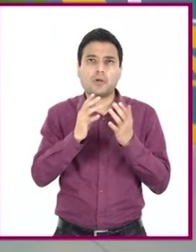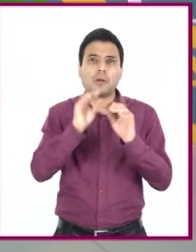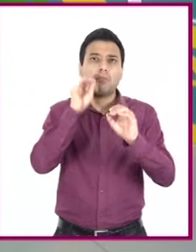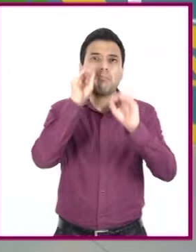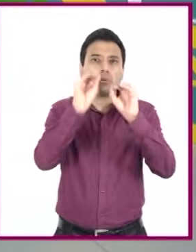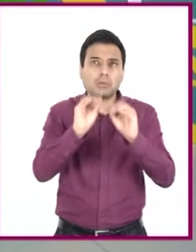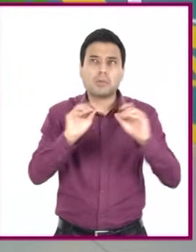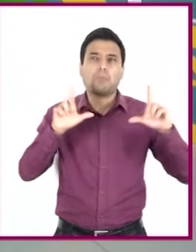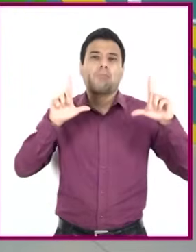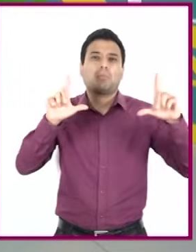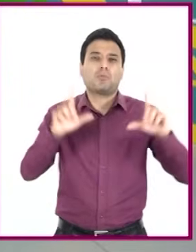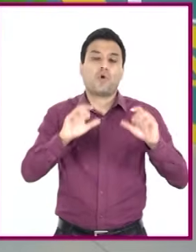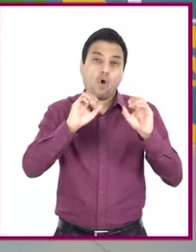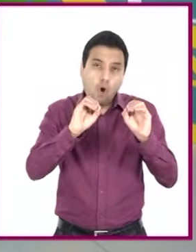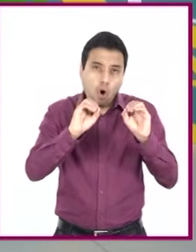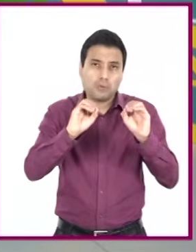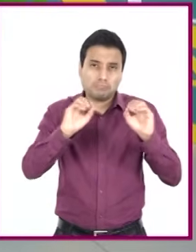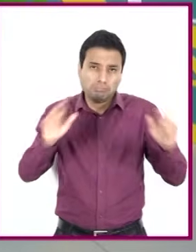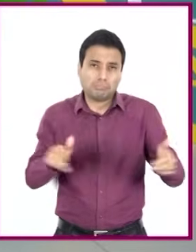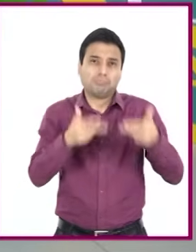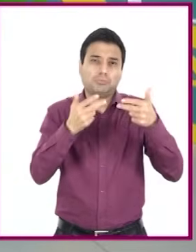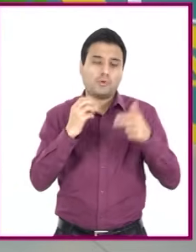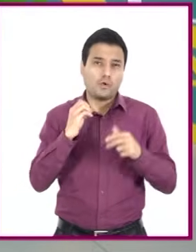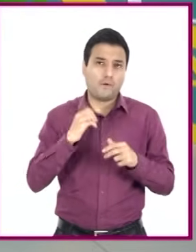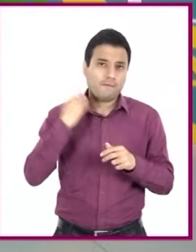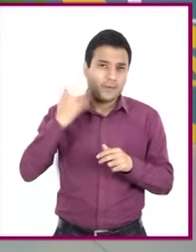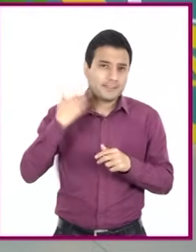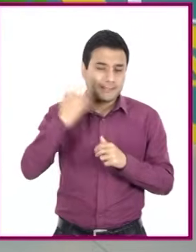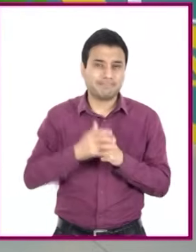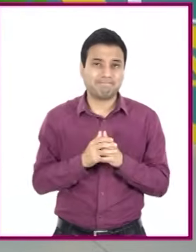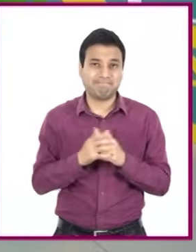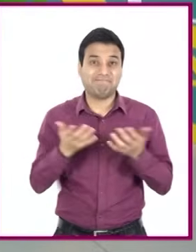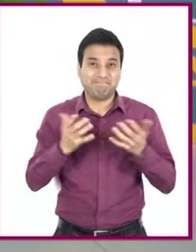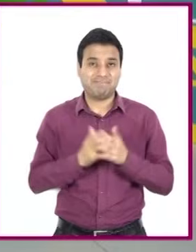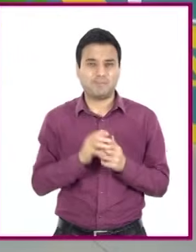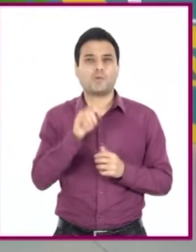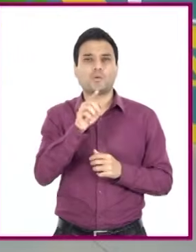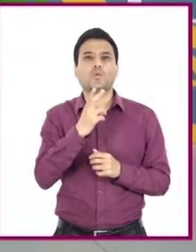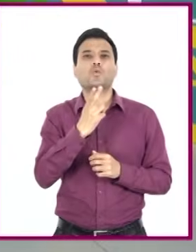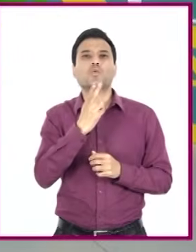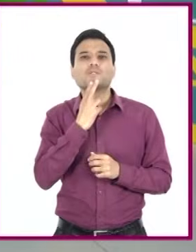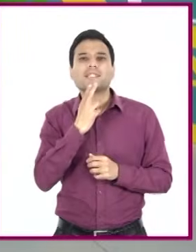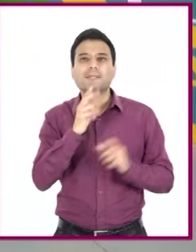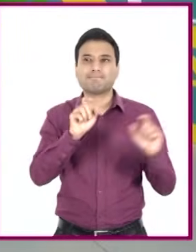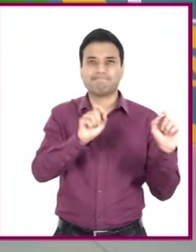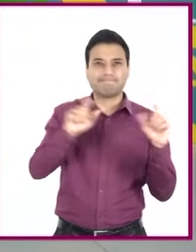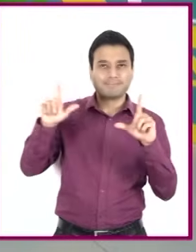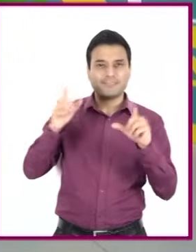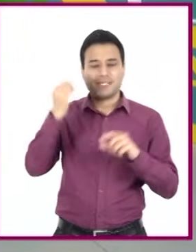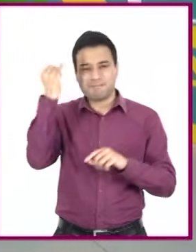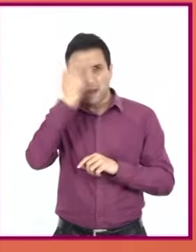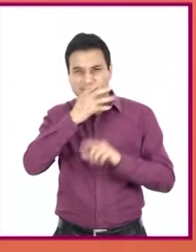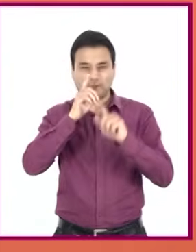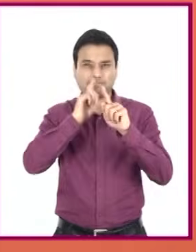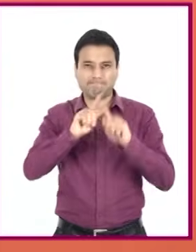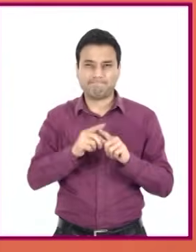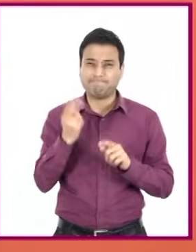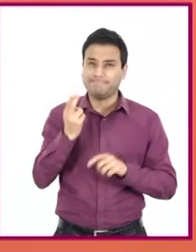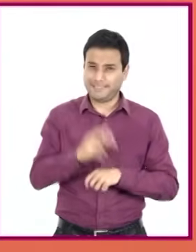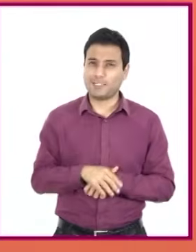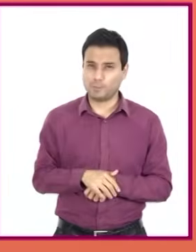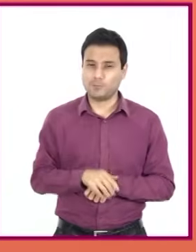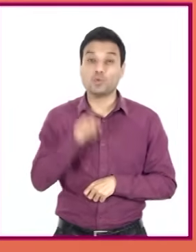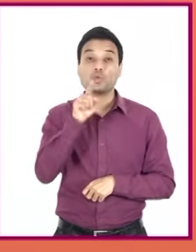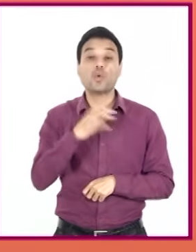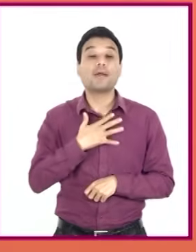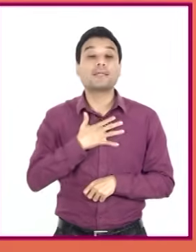una videoconferencia. Usen material visual y, si es pertinente, hagan demostraciones experimentales o de sus productos.